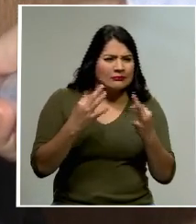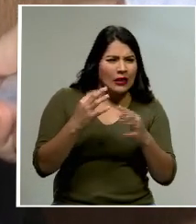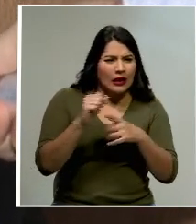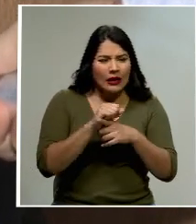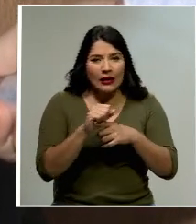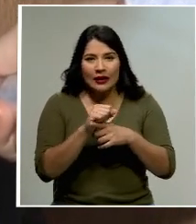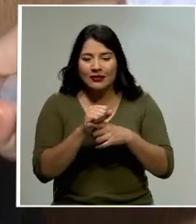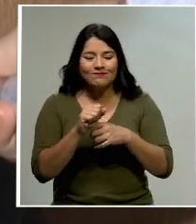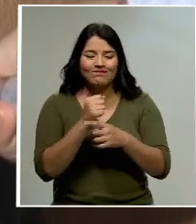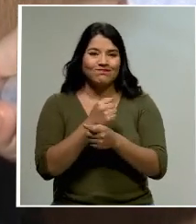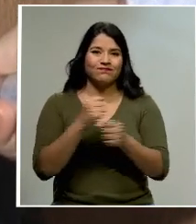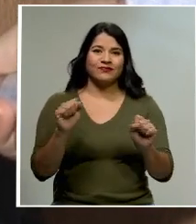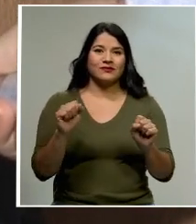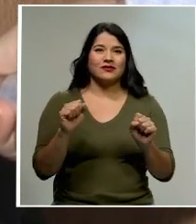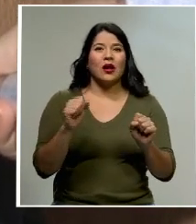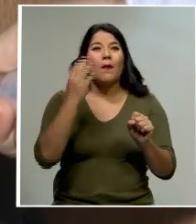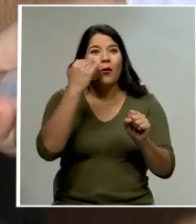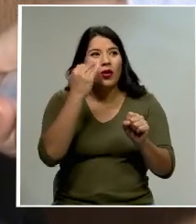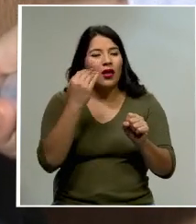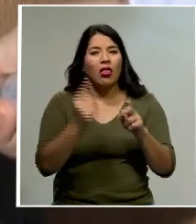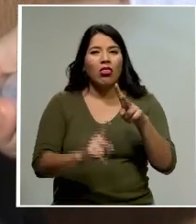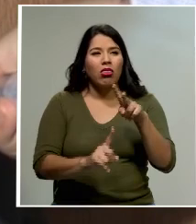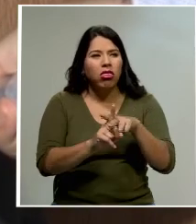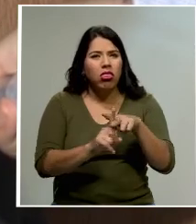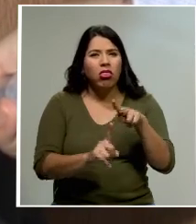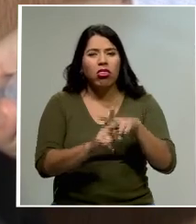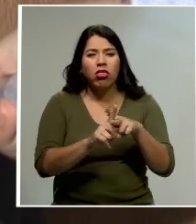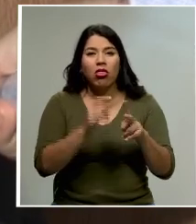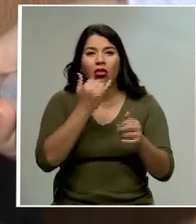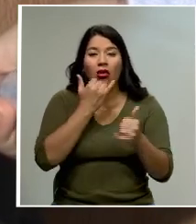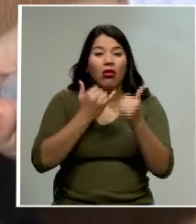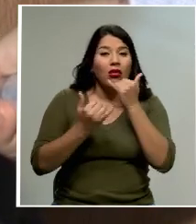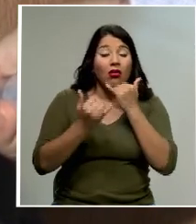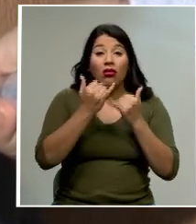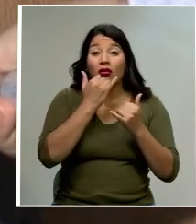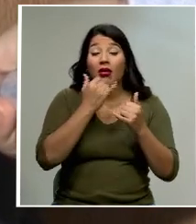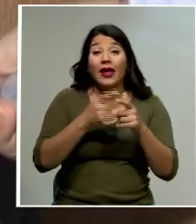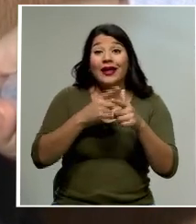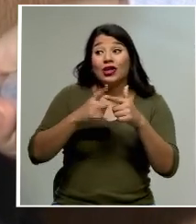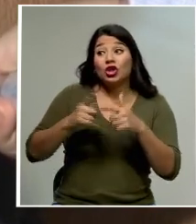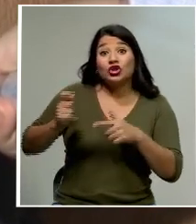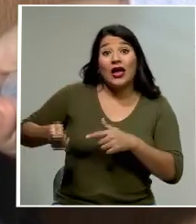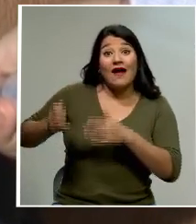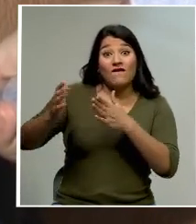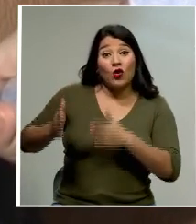aparecido, llamémosle pulgas, que los asesores del plenario, conjuntamente con el